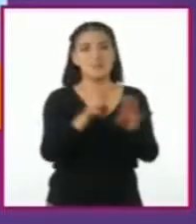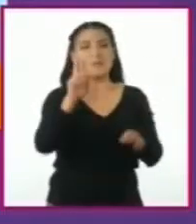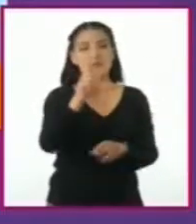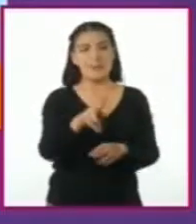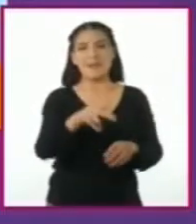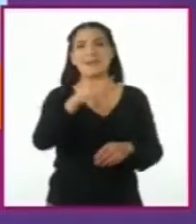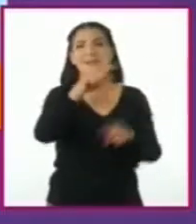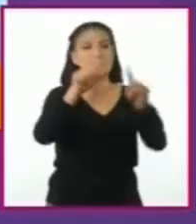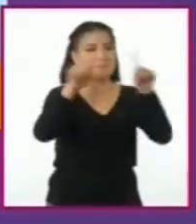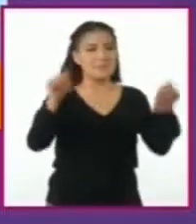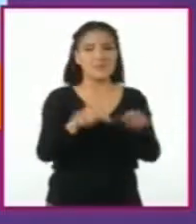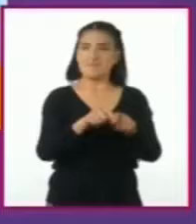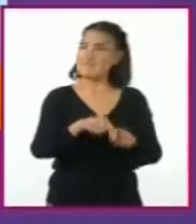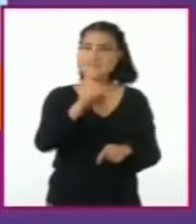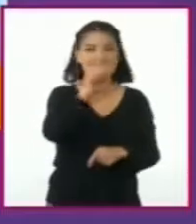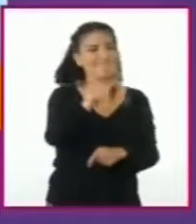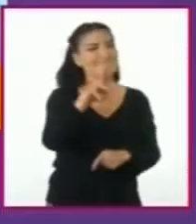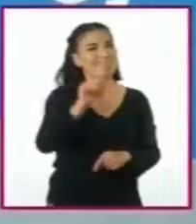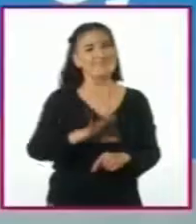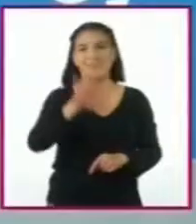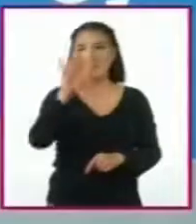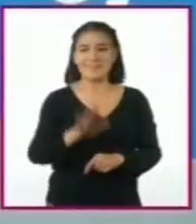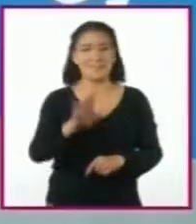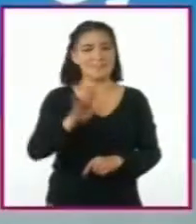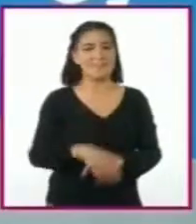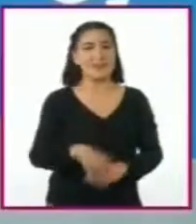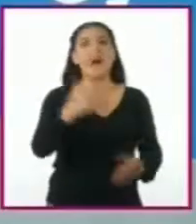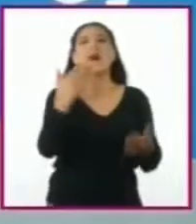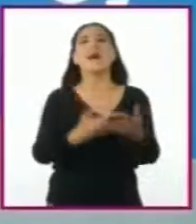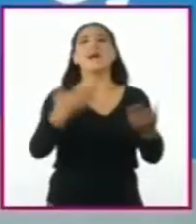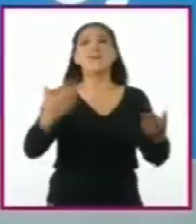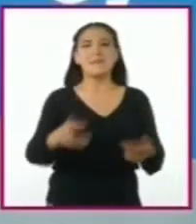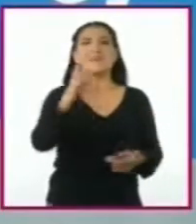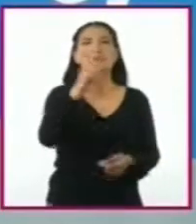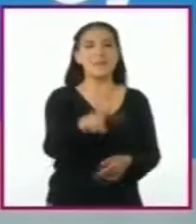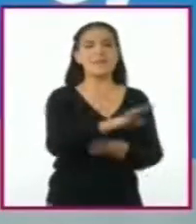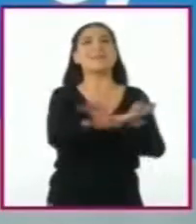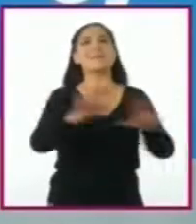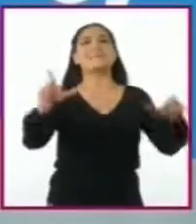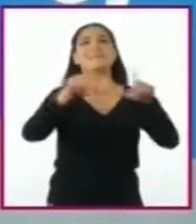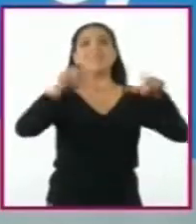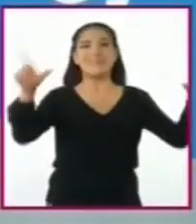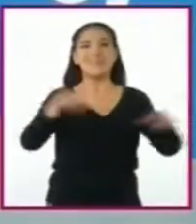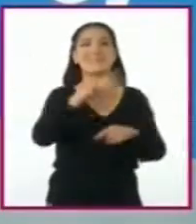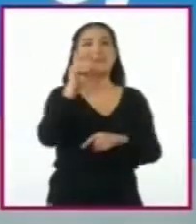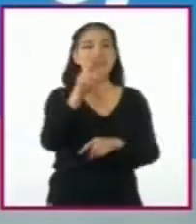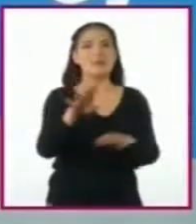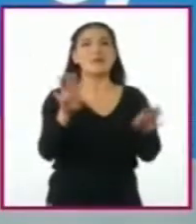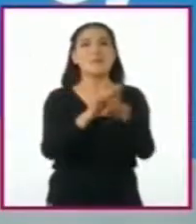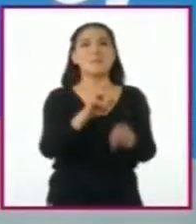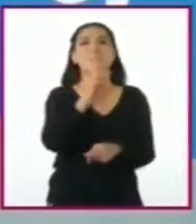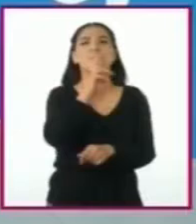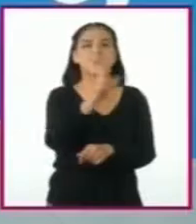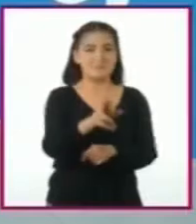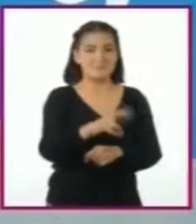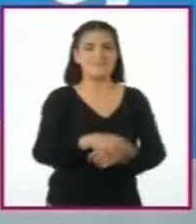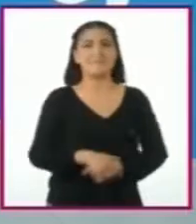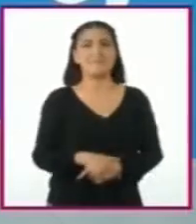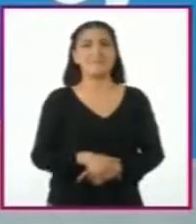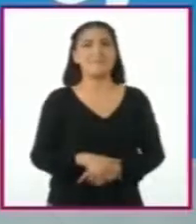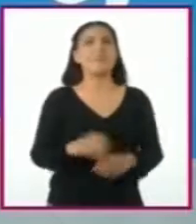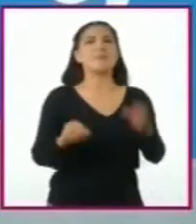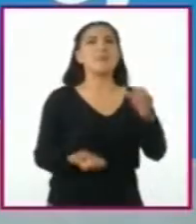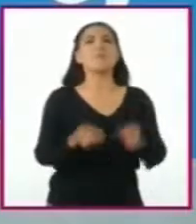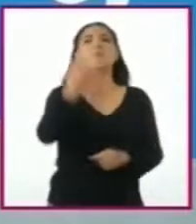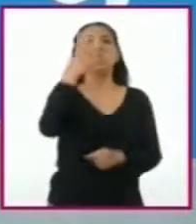cuadriláteros tampoco son semejantes. Ahora sí, seguro están listas y listos para responder. ¿Cuál